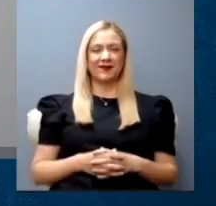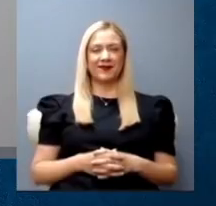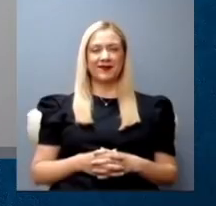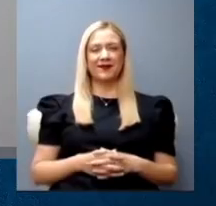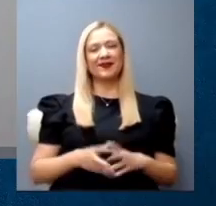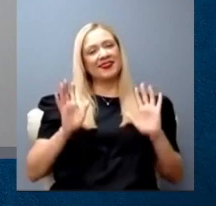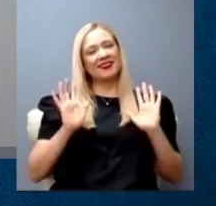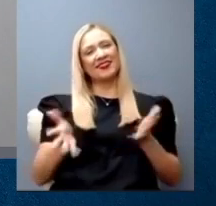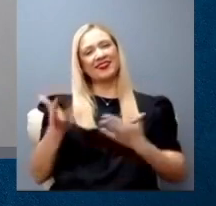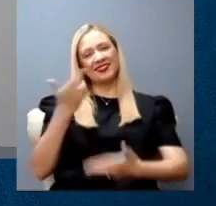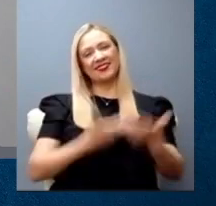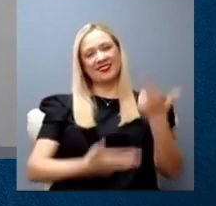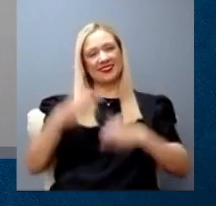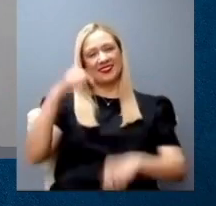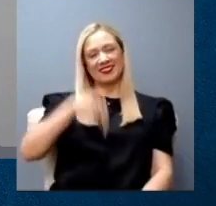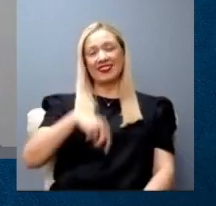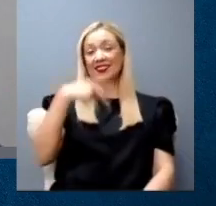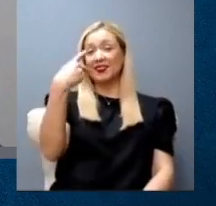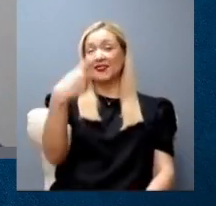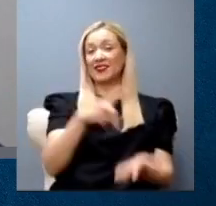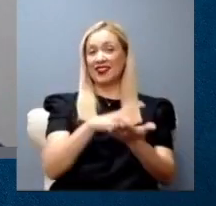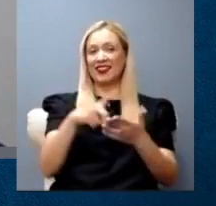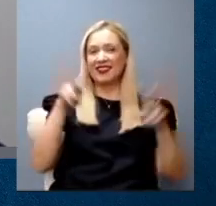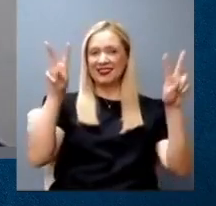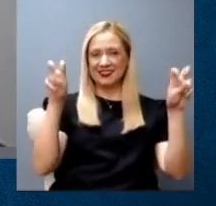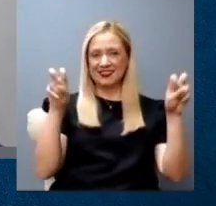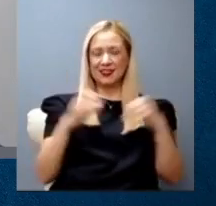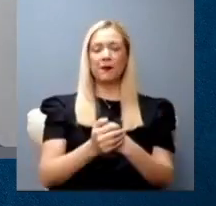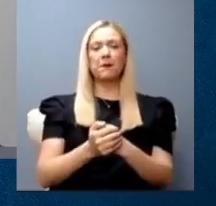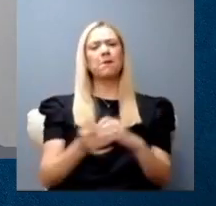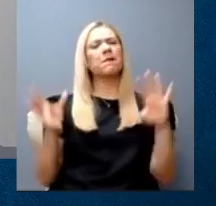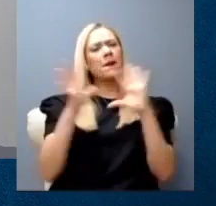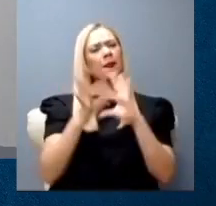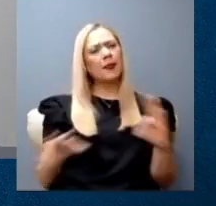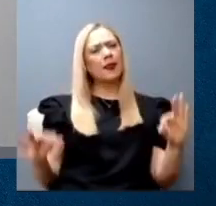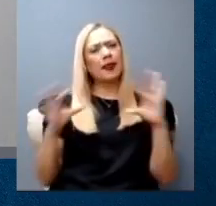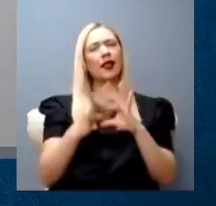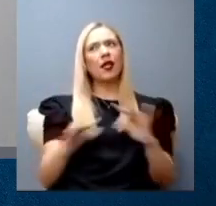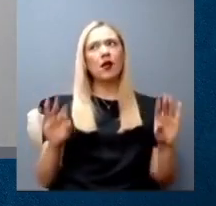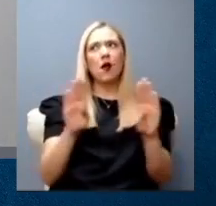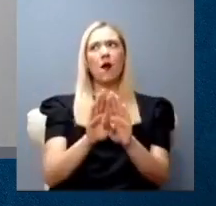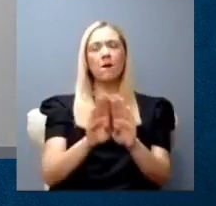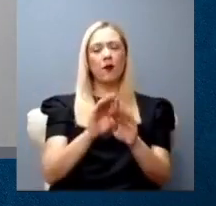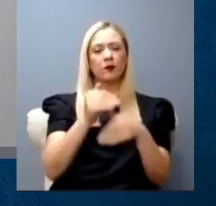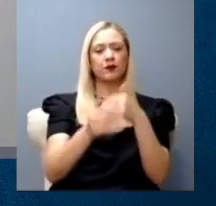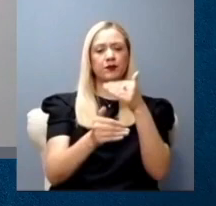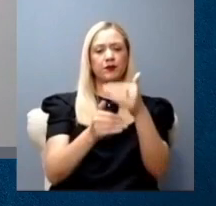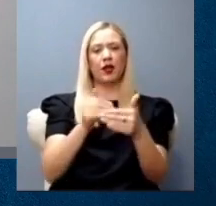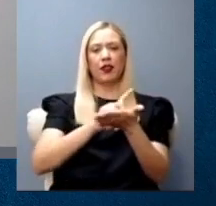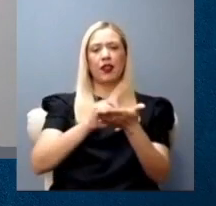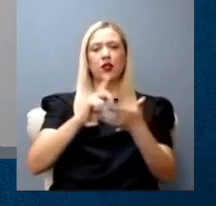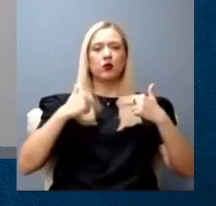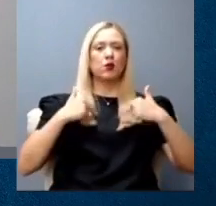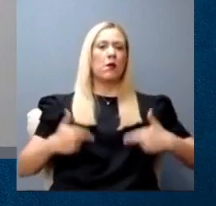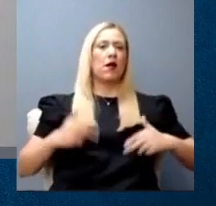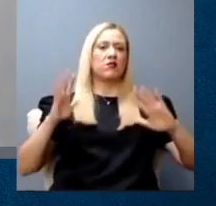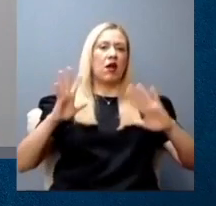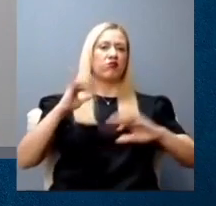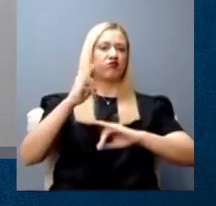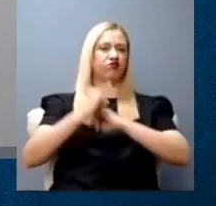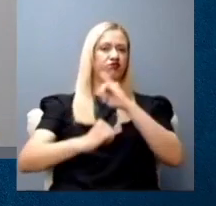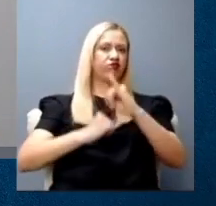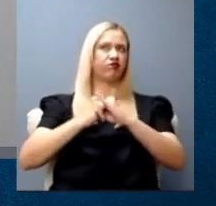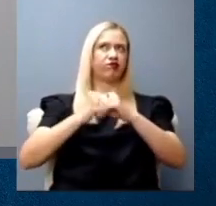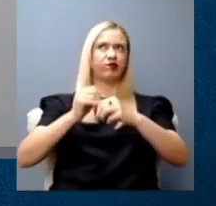Ya estamos de regreso en su programa Tus Derechos. Estamos platicando sobre el proceso de internacionalización de los derechos humanos. Ya